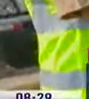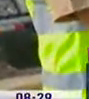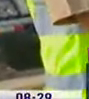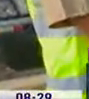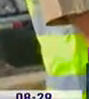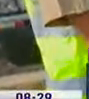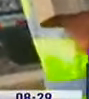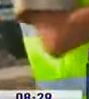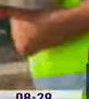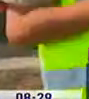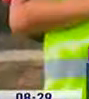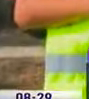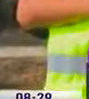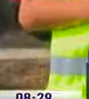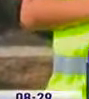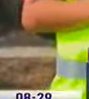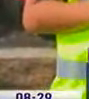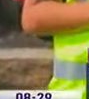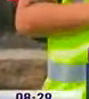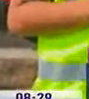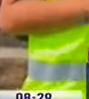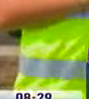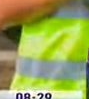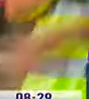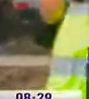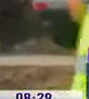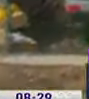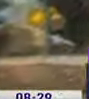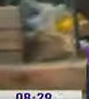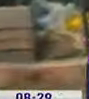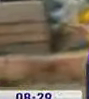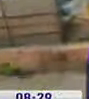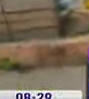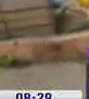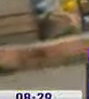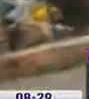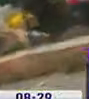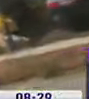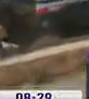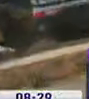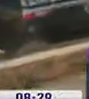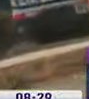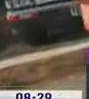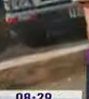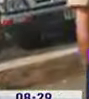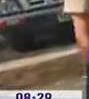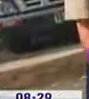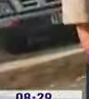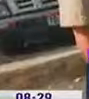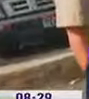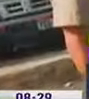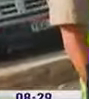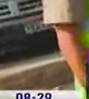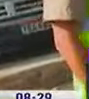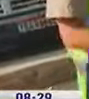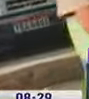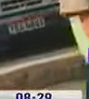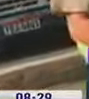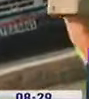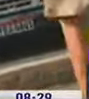serio? Pero, vecino, está, vea. Lejos de la vereda, abajo del rótulo, abierto la cajuela, todo. Es que están